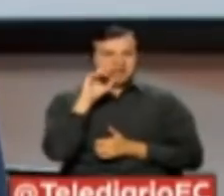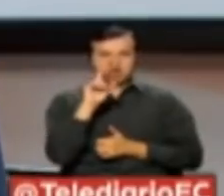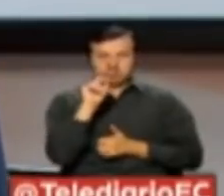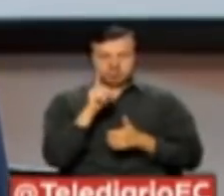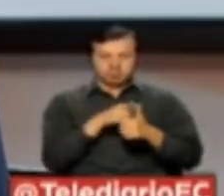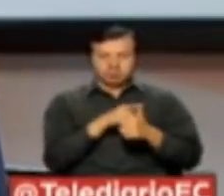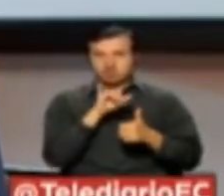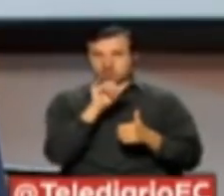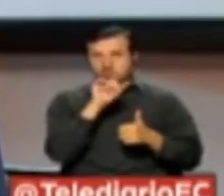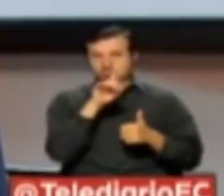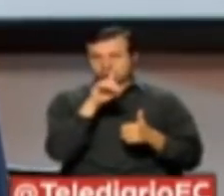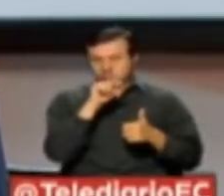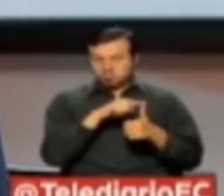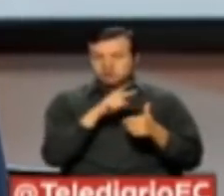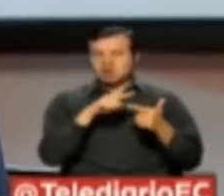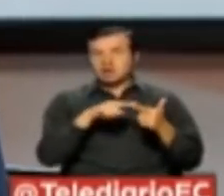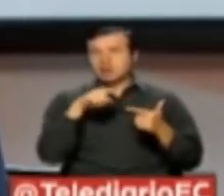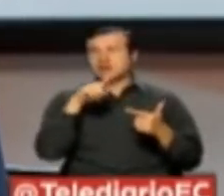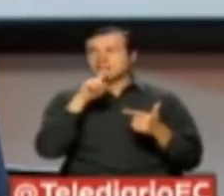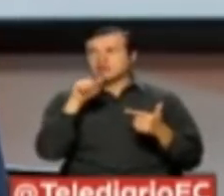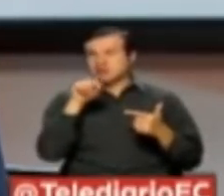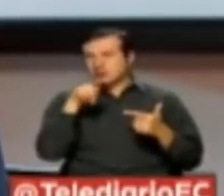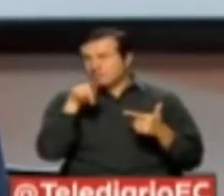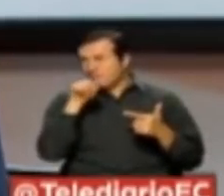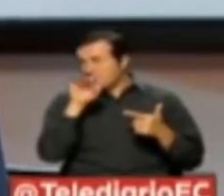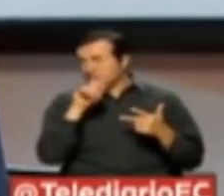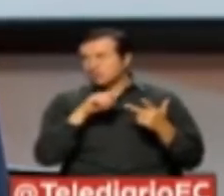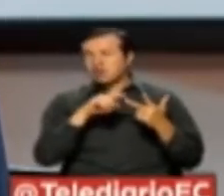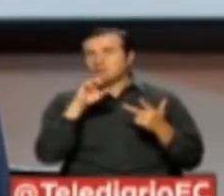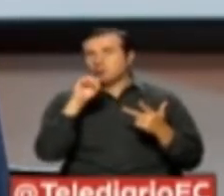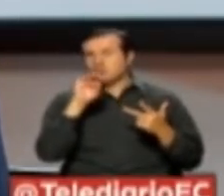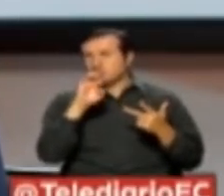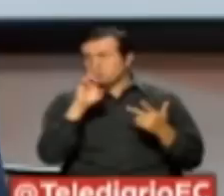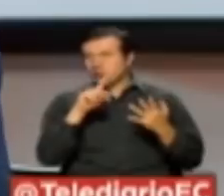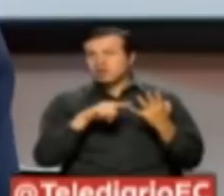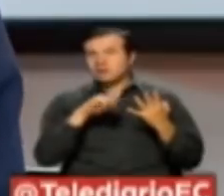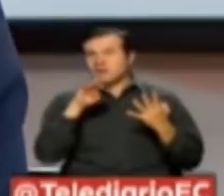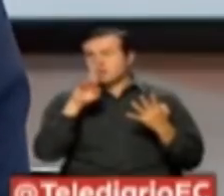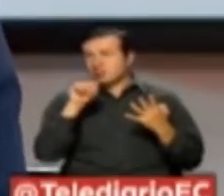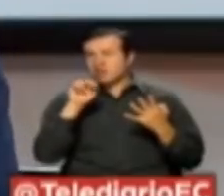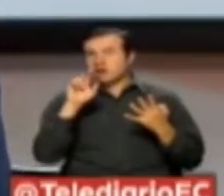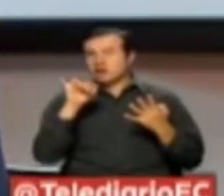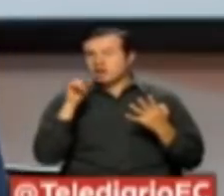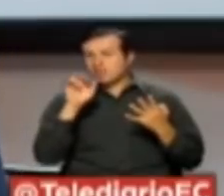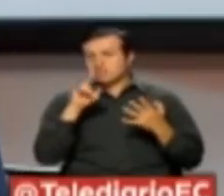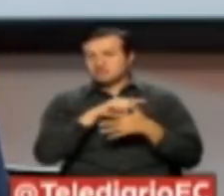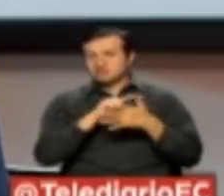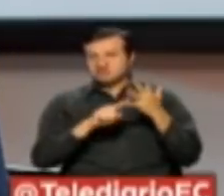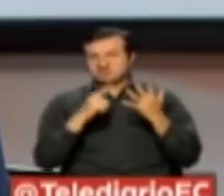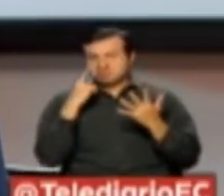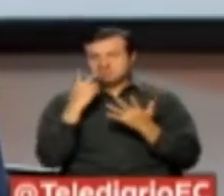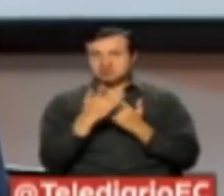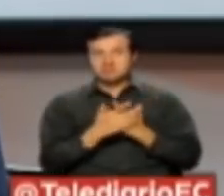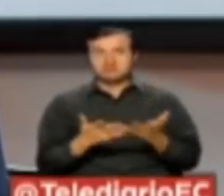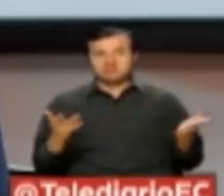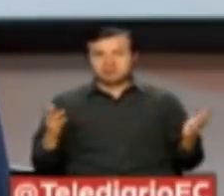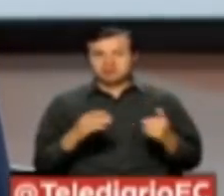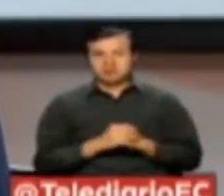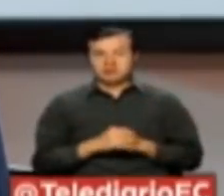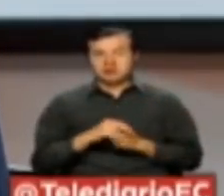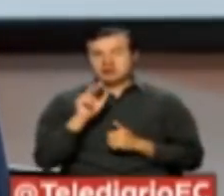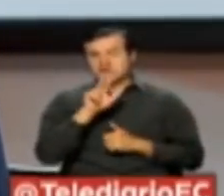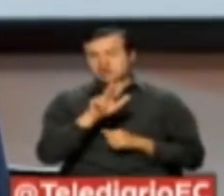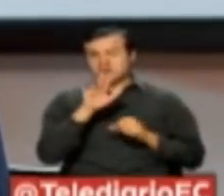ponemos a jorge yunda a juan zapata a césar montúfar a gusto barrera y a javier buendía ahí tenemos